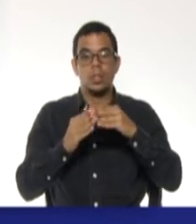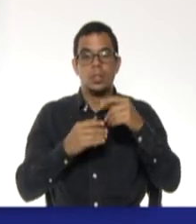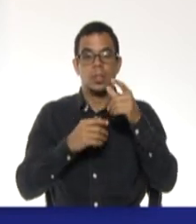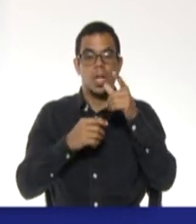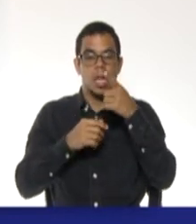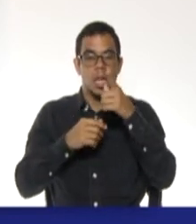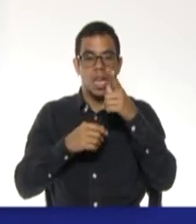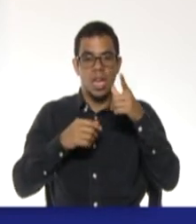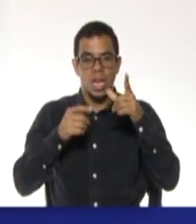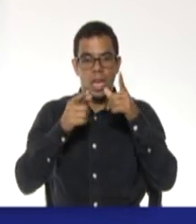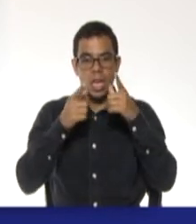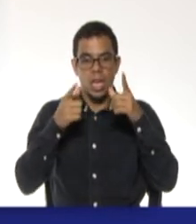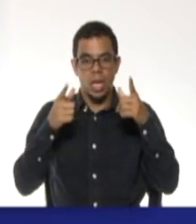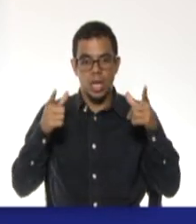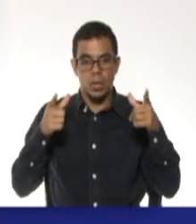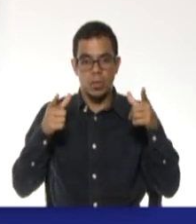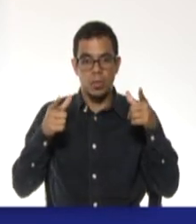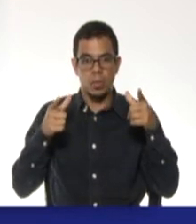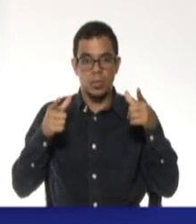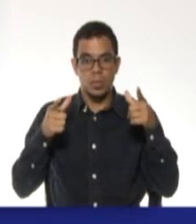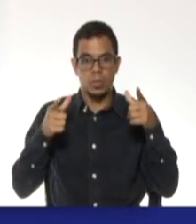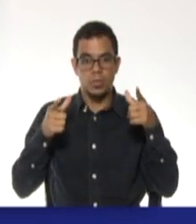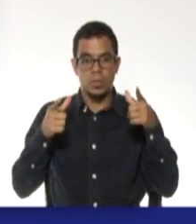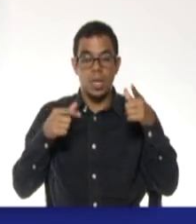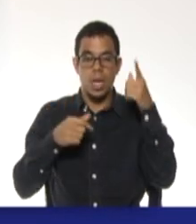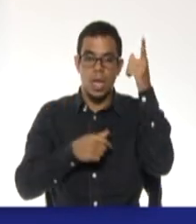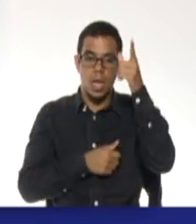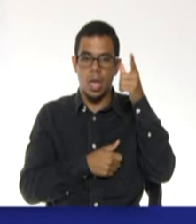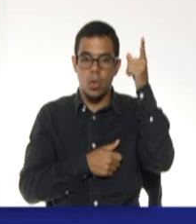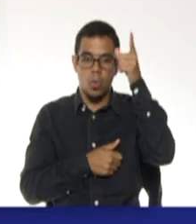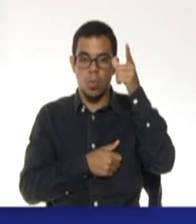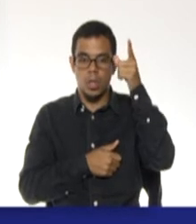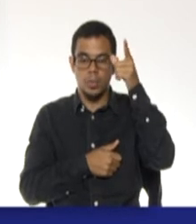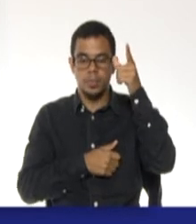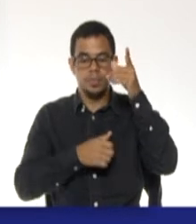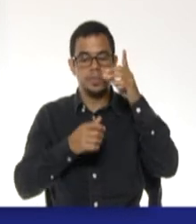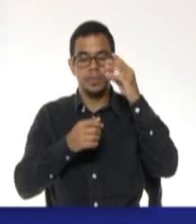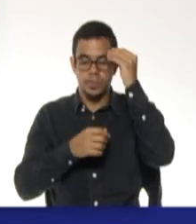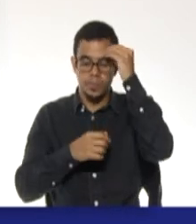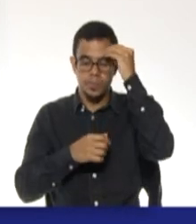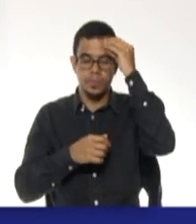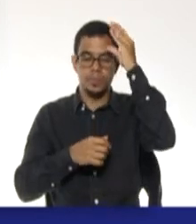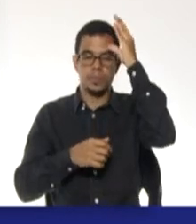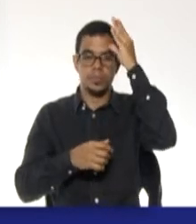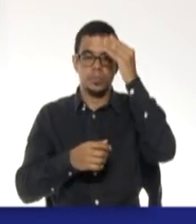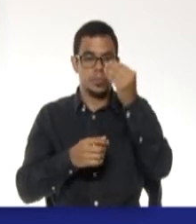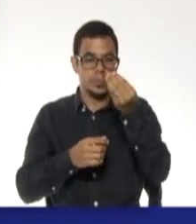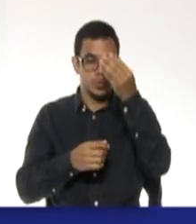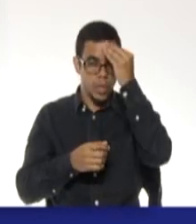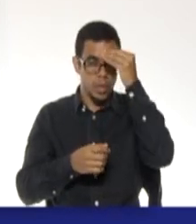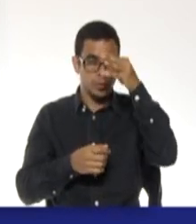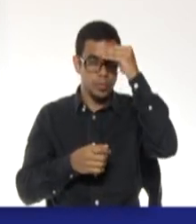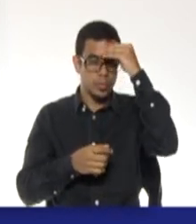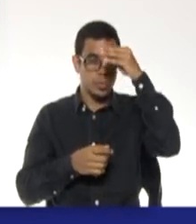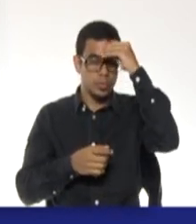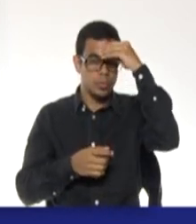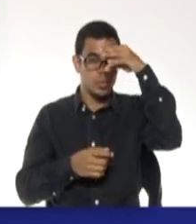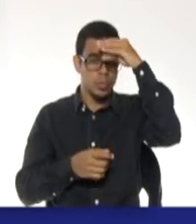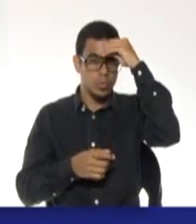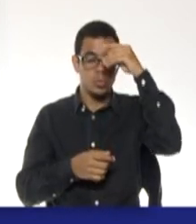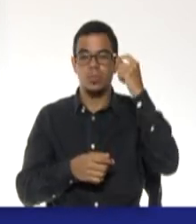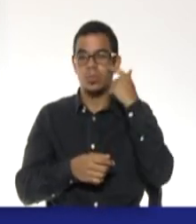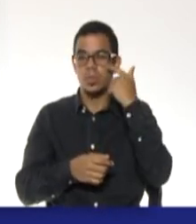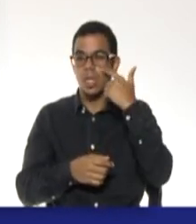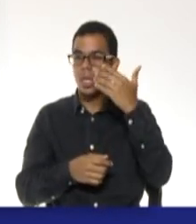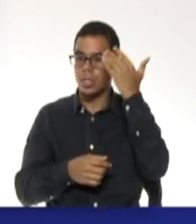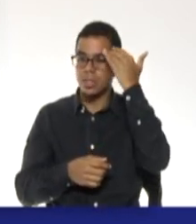lenguaje, que podamos aumentar el vocabulario, que podamos diferenciar los diferentes elementos que se encuentran en el